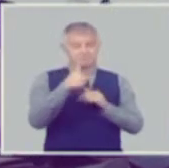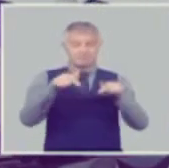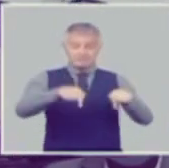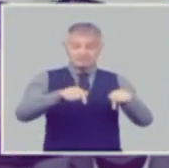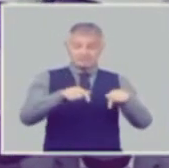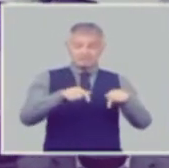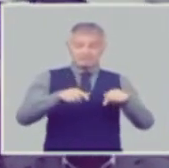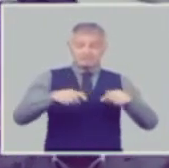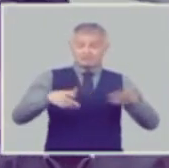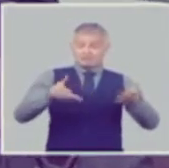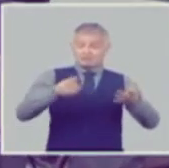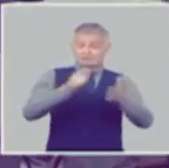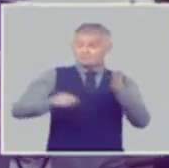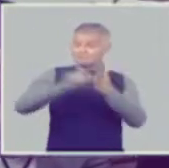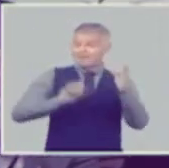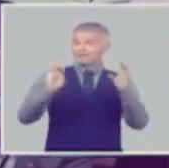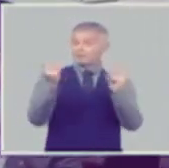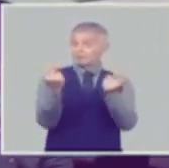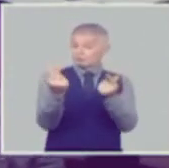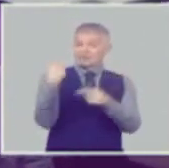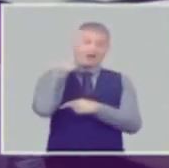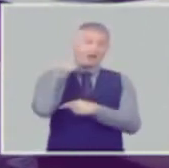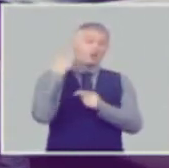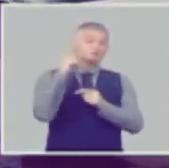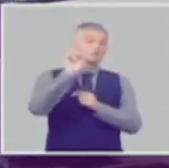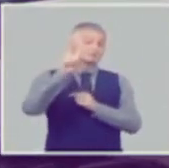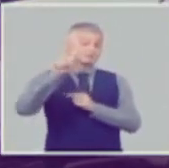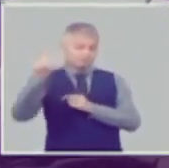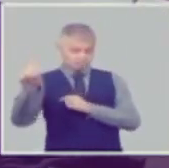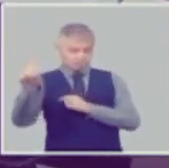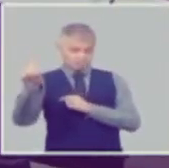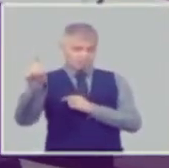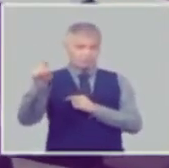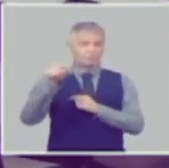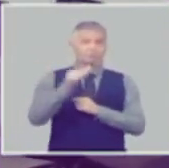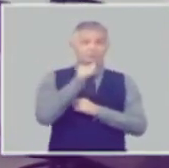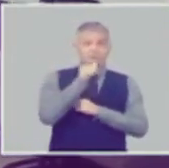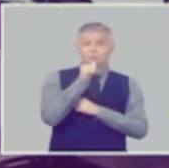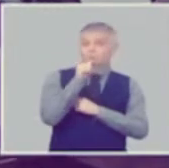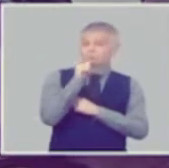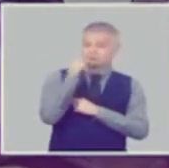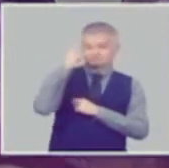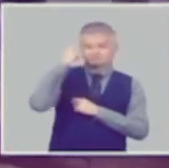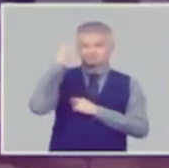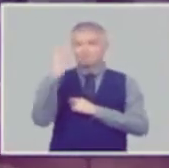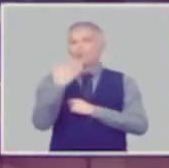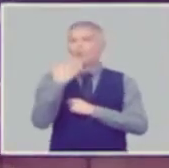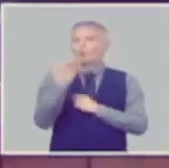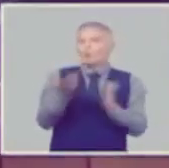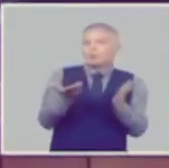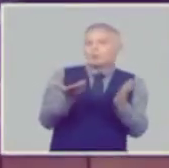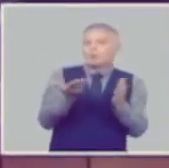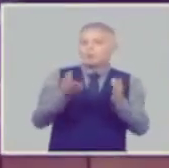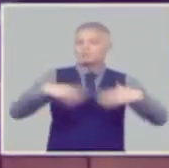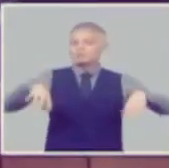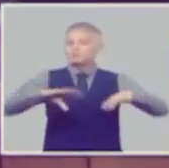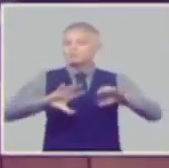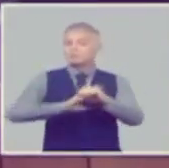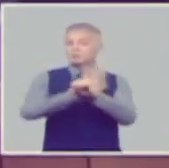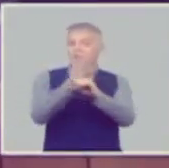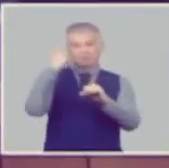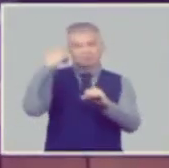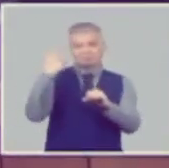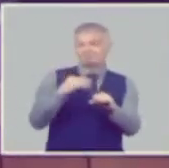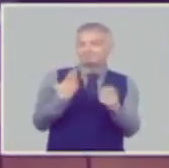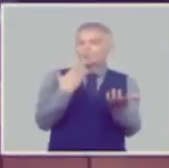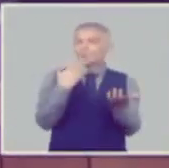el plan de la economía para el año 2021 prevalece la incertidumbre asociada a la evolución de la pandemia y sus graves impactos en la